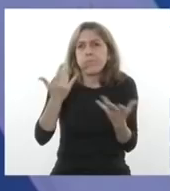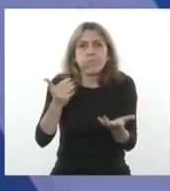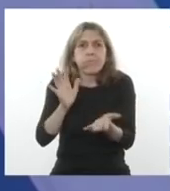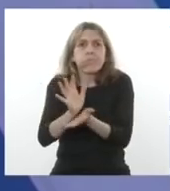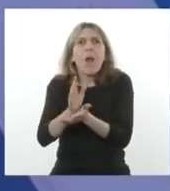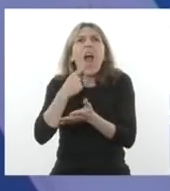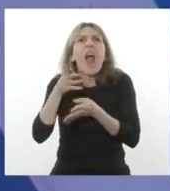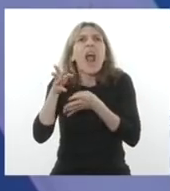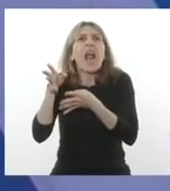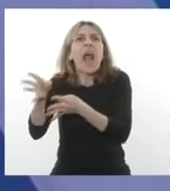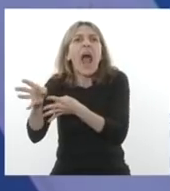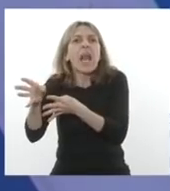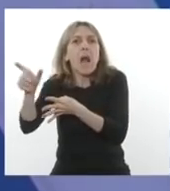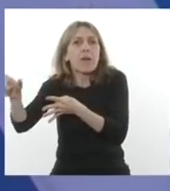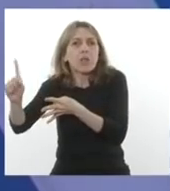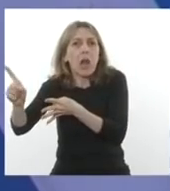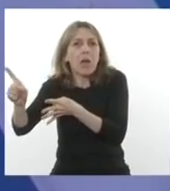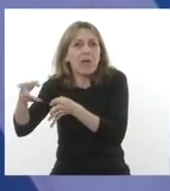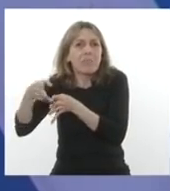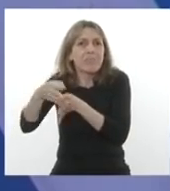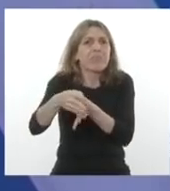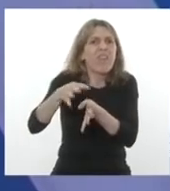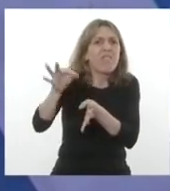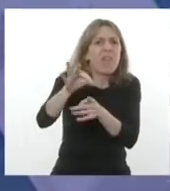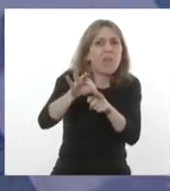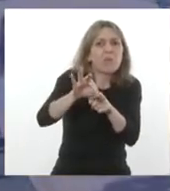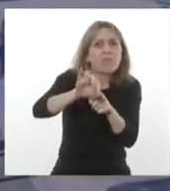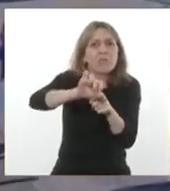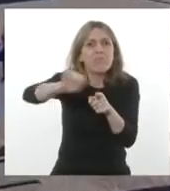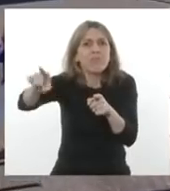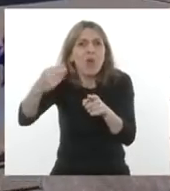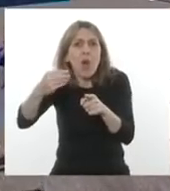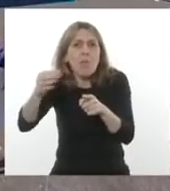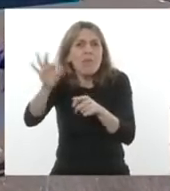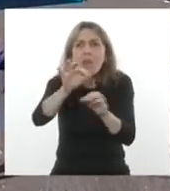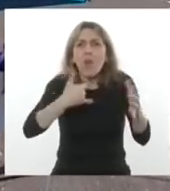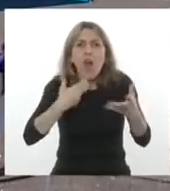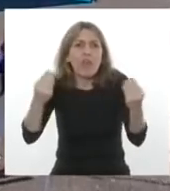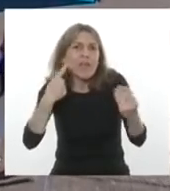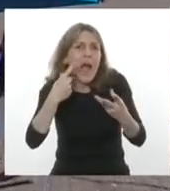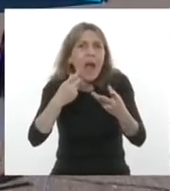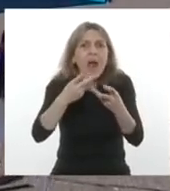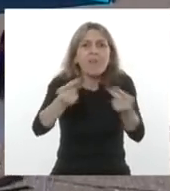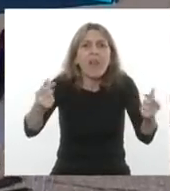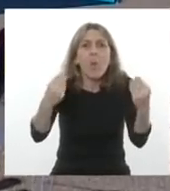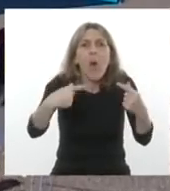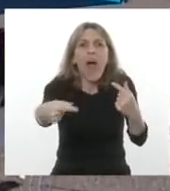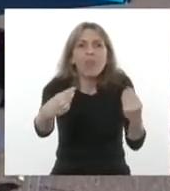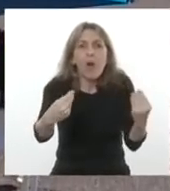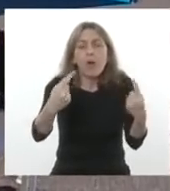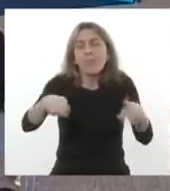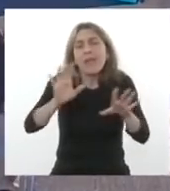ese virus que nos amenaza, no sabemos por dónde viene, no sabemos cuándo se va, pero nos ha llenado de